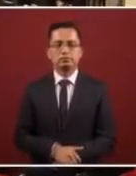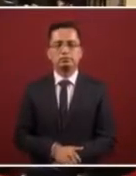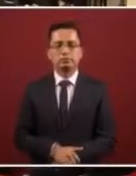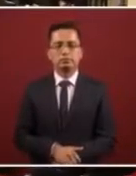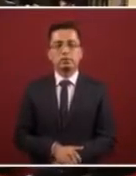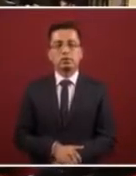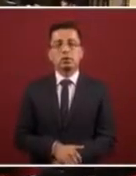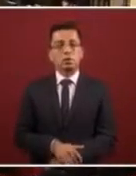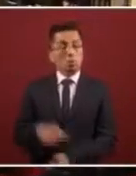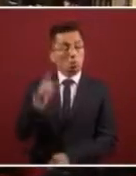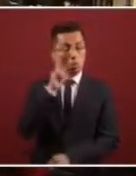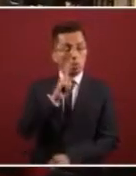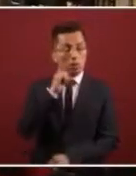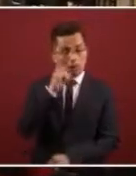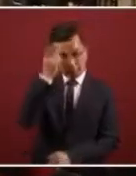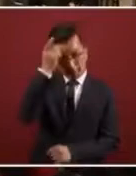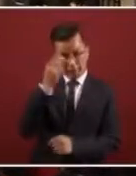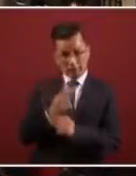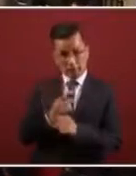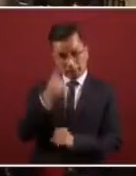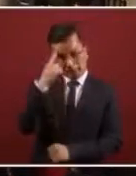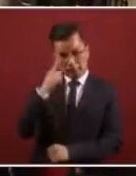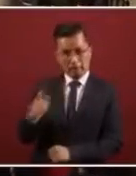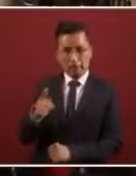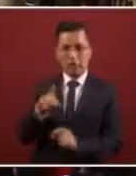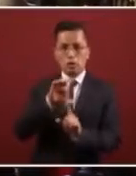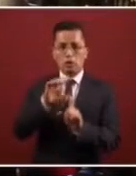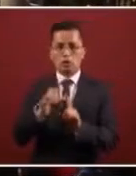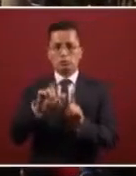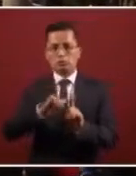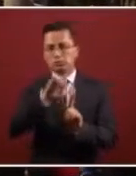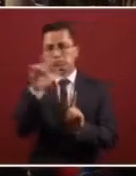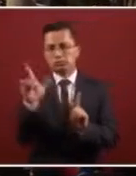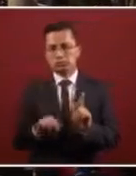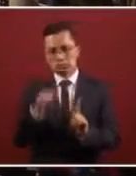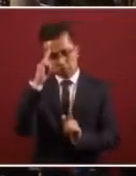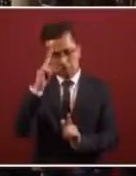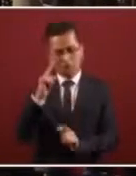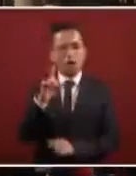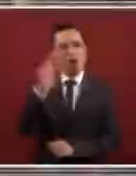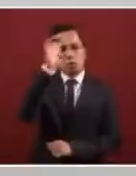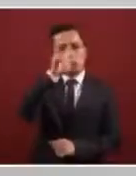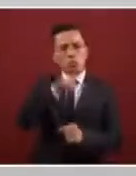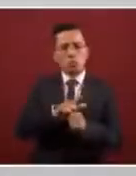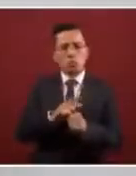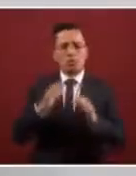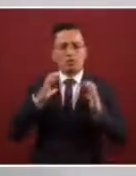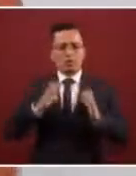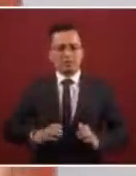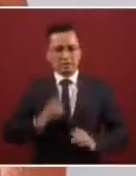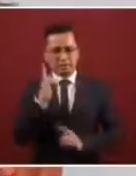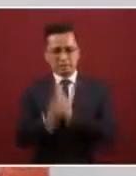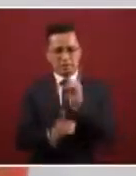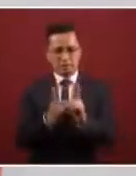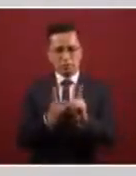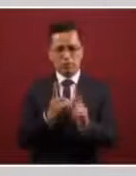La directora general de la Comisión Nacional de Cultura Física y Deporte, Ana Gabriela Guevara Espinosa.